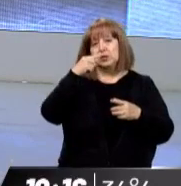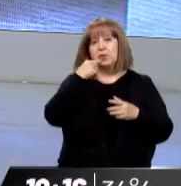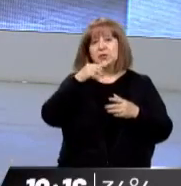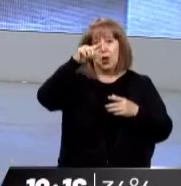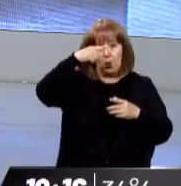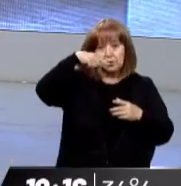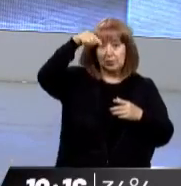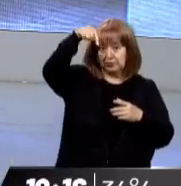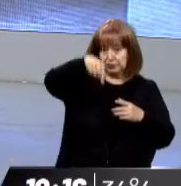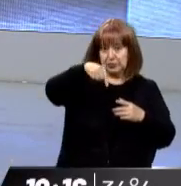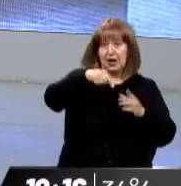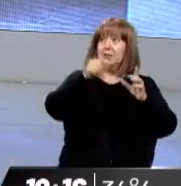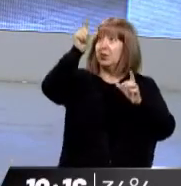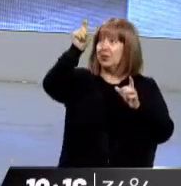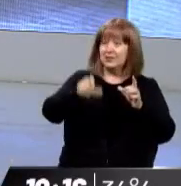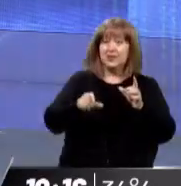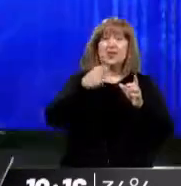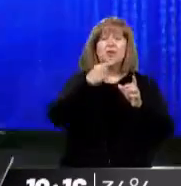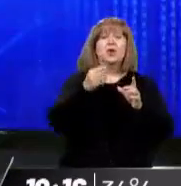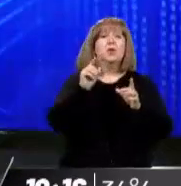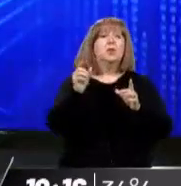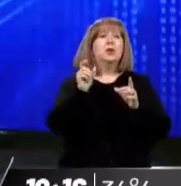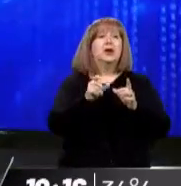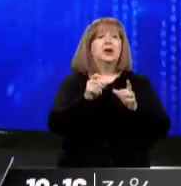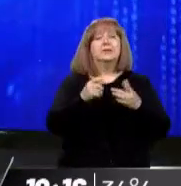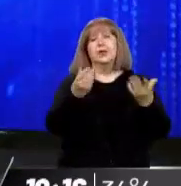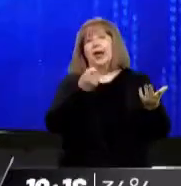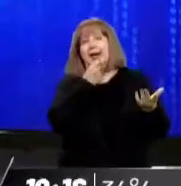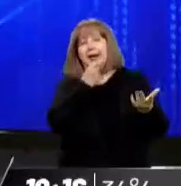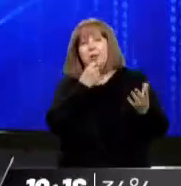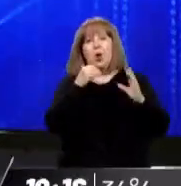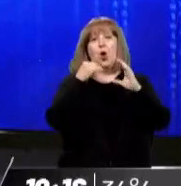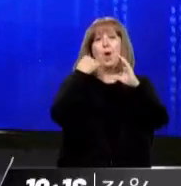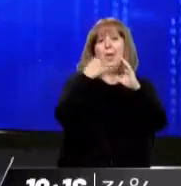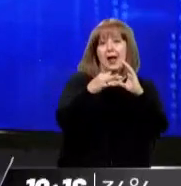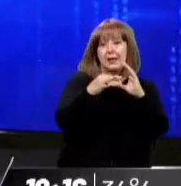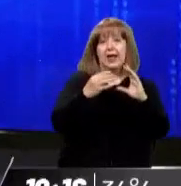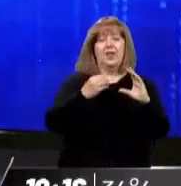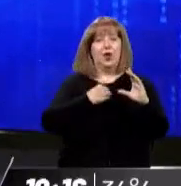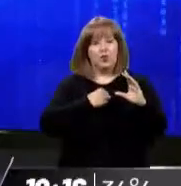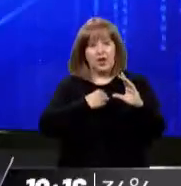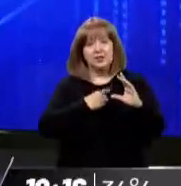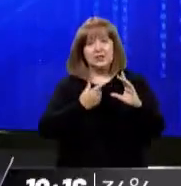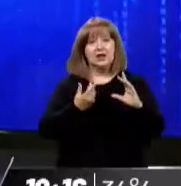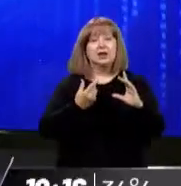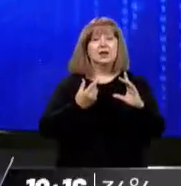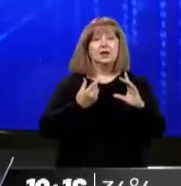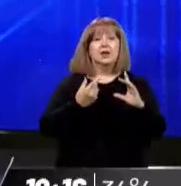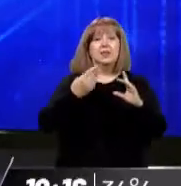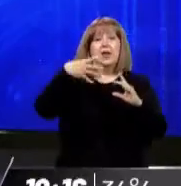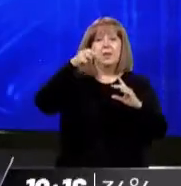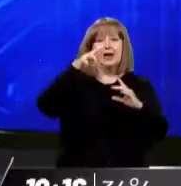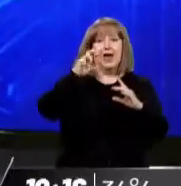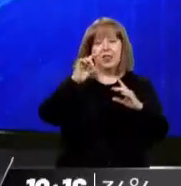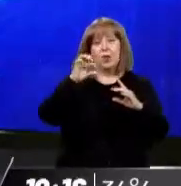vemos allá abajo, que son las personas de confianza. Podemos agregar un por ejemplo, un mail de alguien, te piden un mail, por supuesto que tenga Mercado Mercado Pago. Entonces,